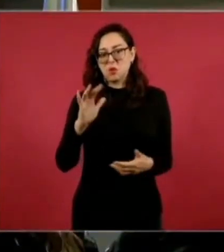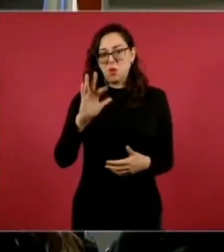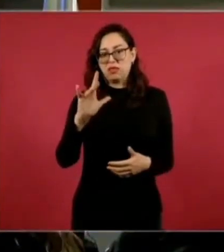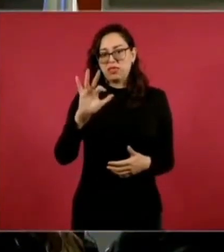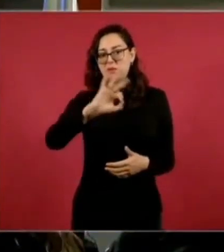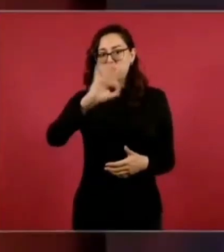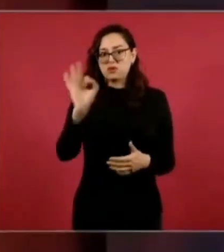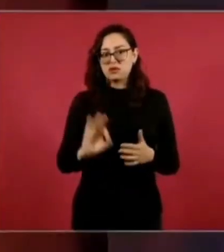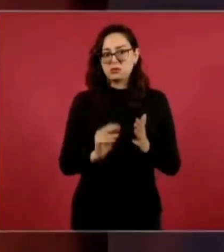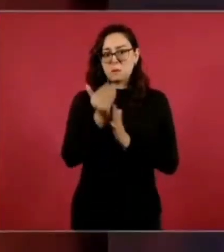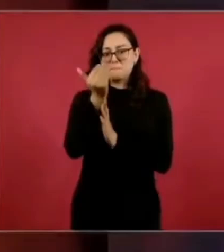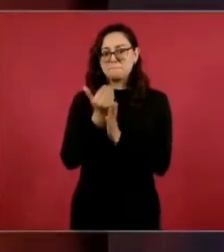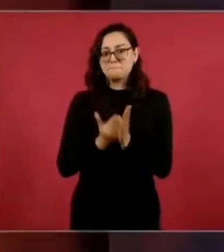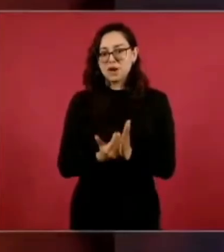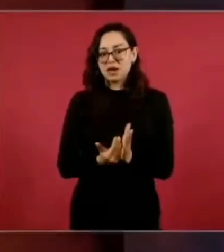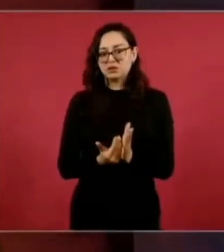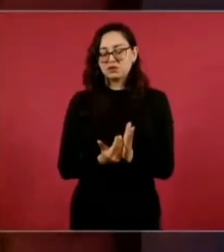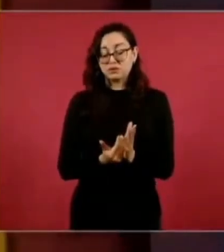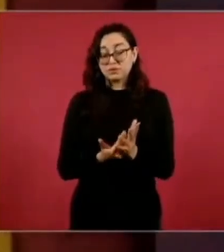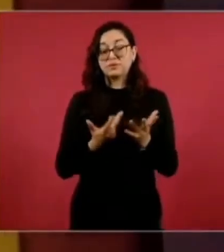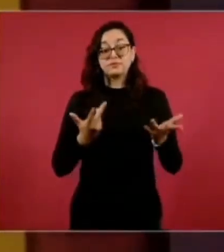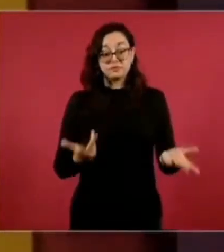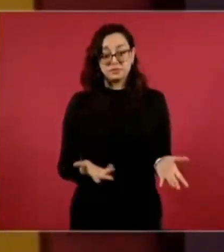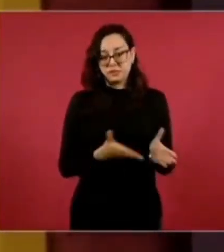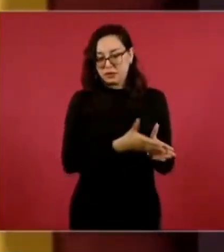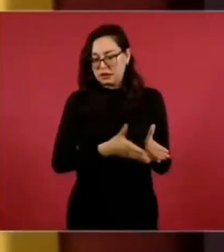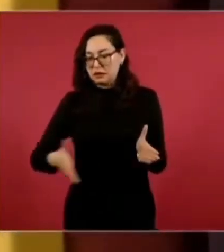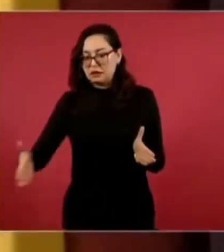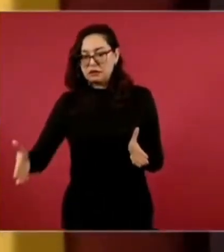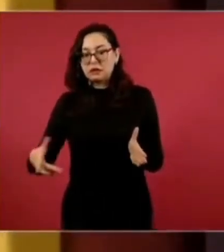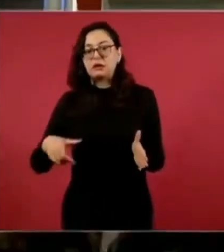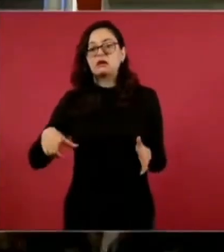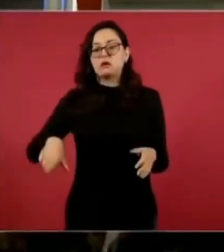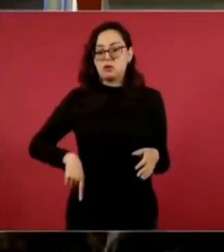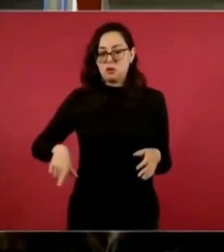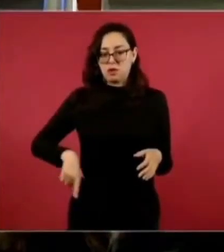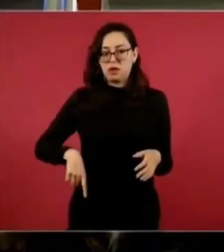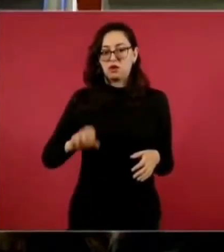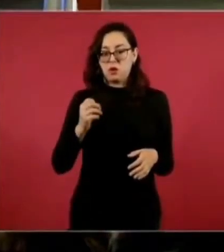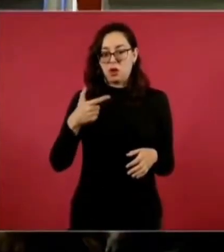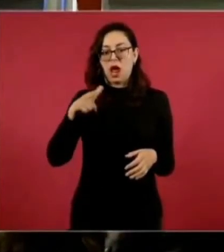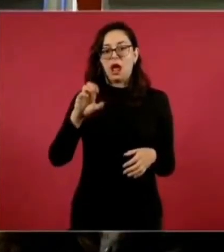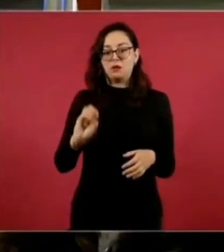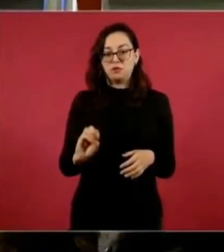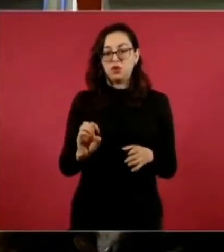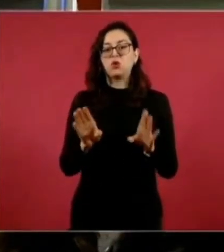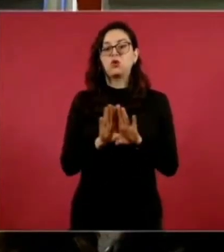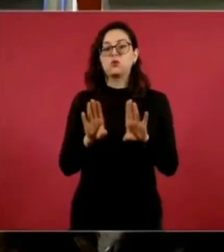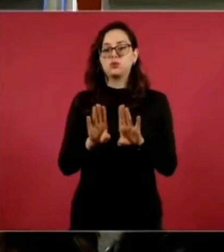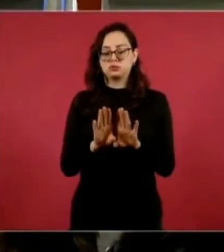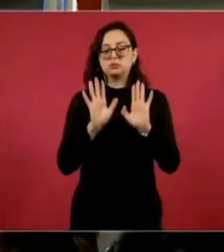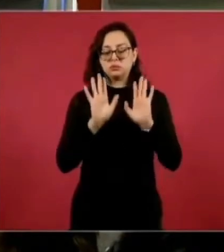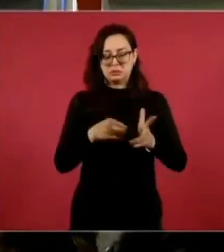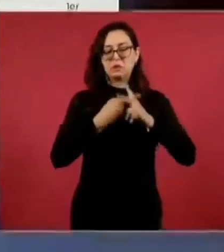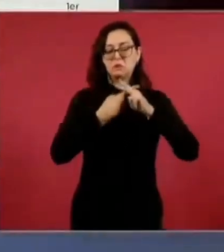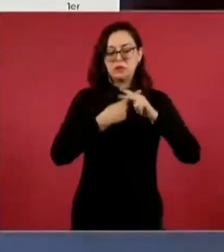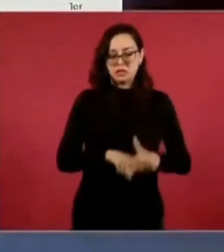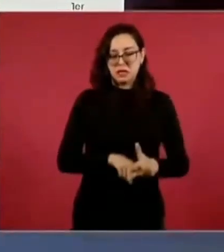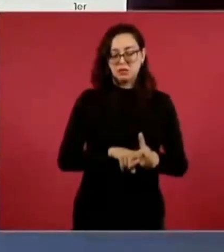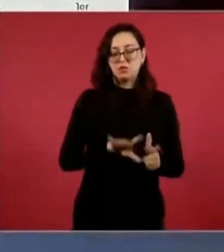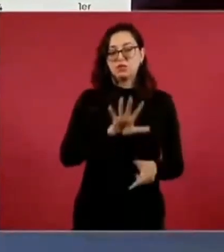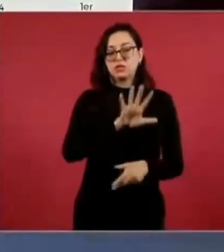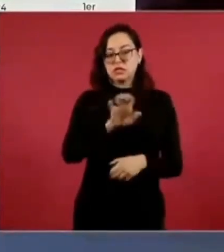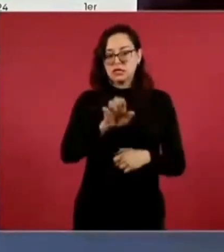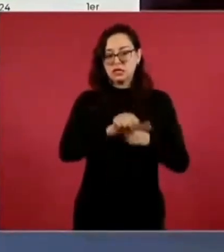¿Qué pasó en esta administración? La que sigue. Bueno, partimos de los 511.000 barriles y poco